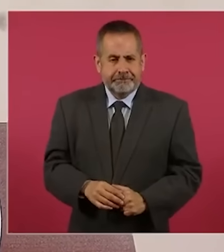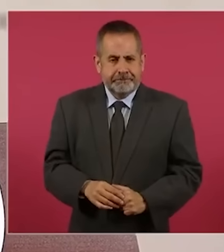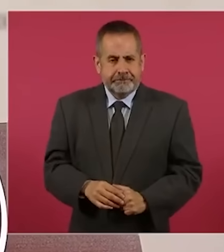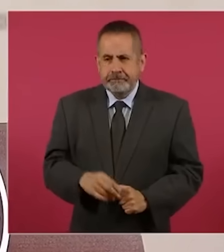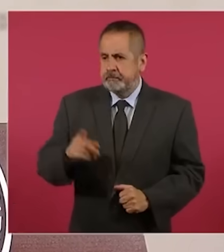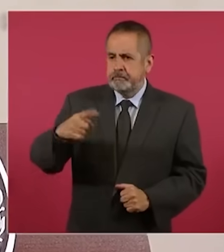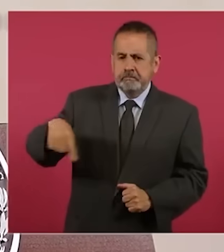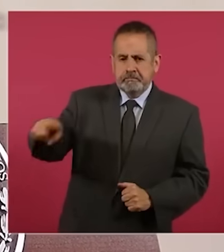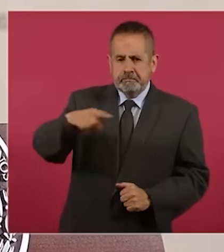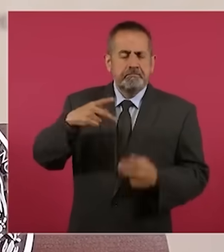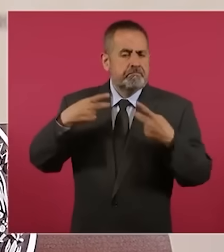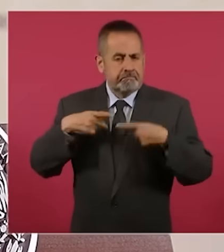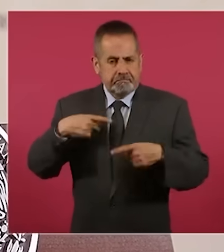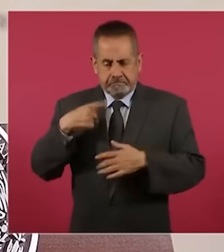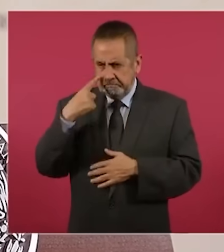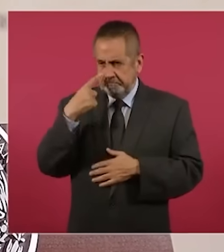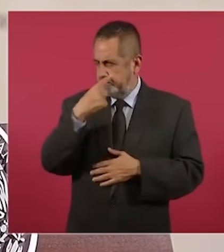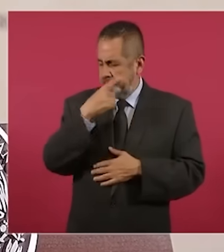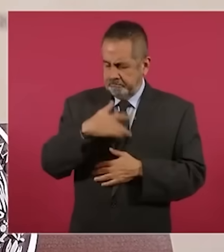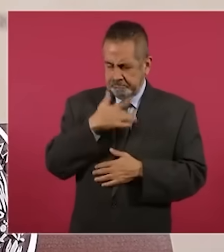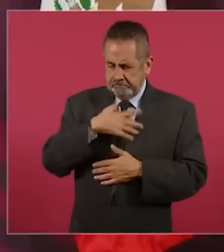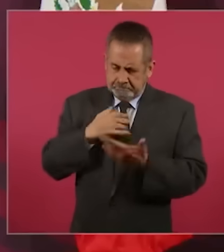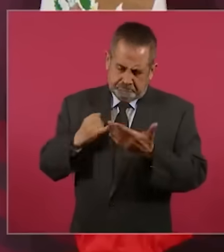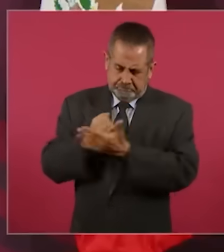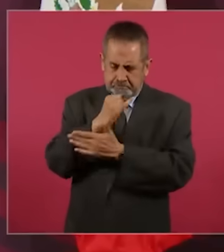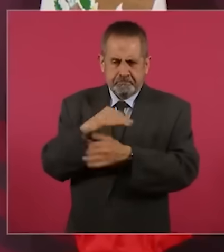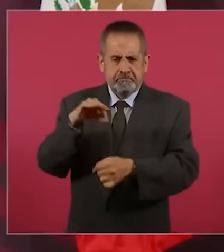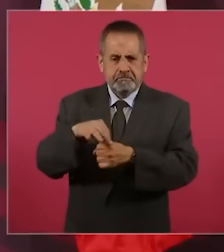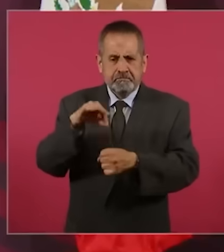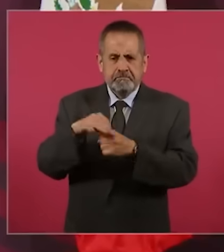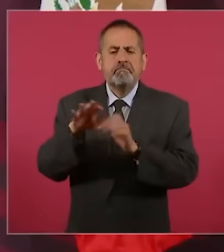fueron los ciudadanos los que decidieron.